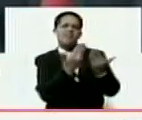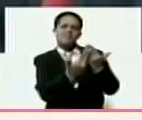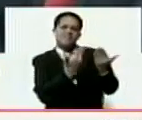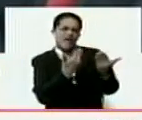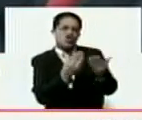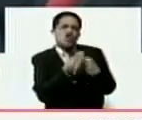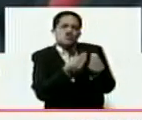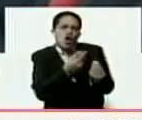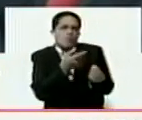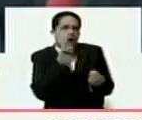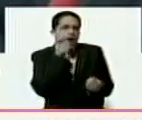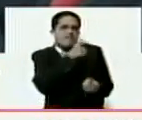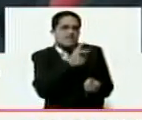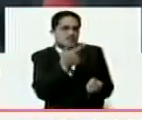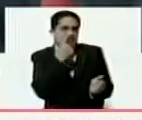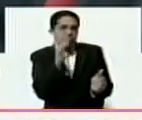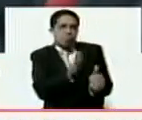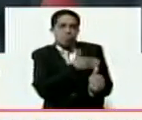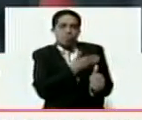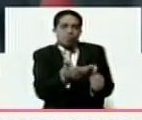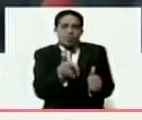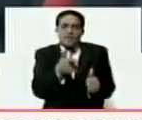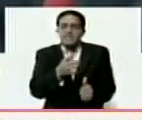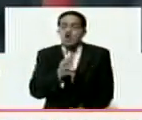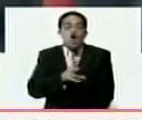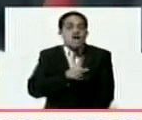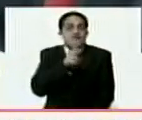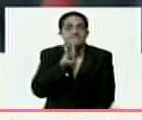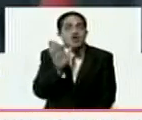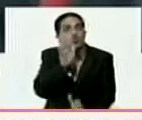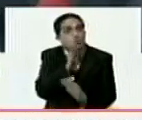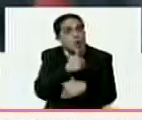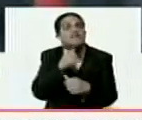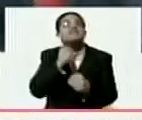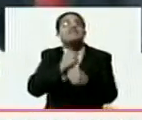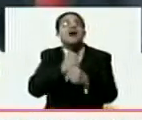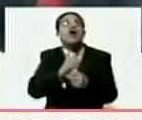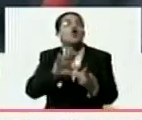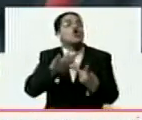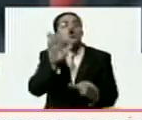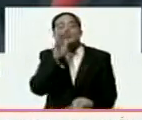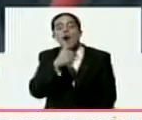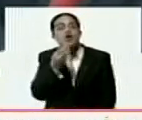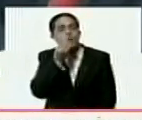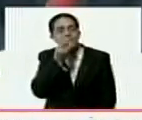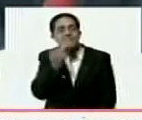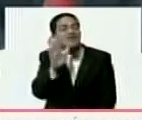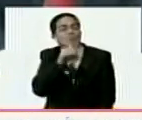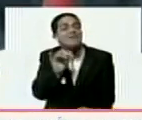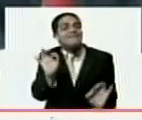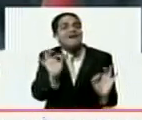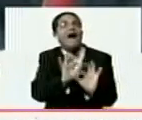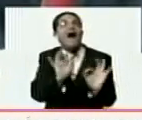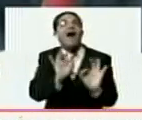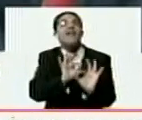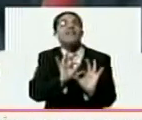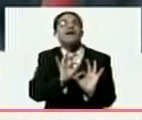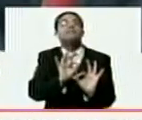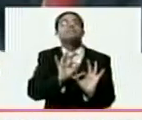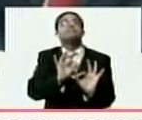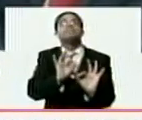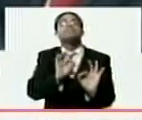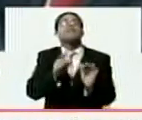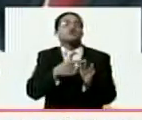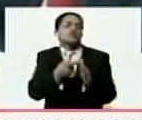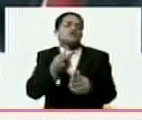los venezolanos es espantoso. No tienen trabajo, no tienen comida, no tienen absolutamente nada. Y de eso